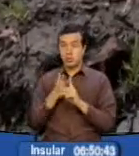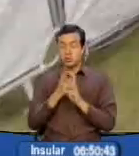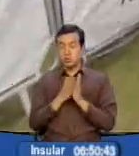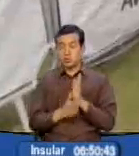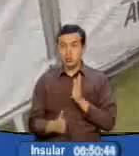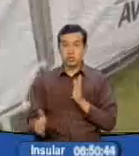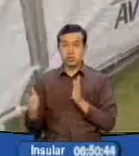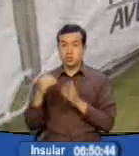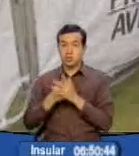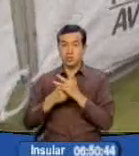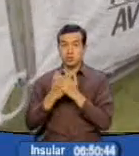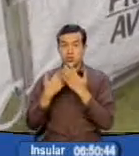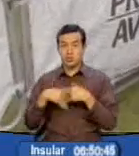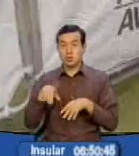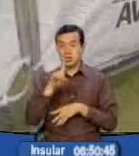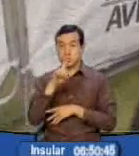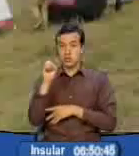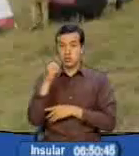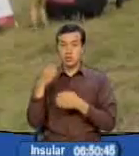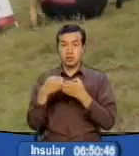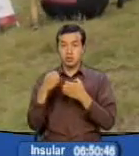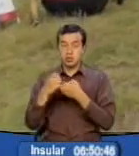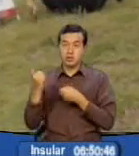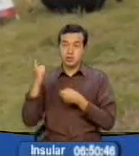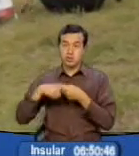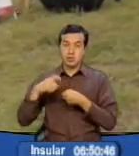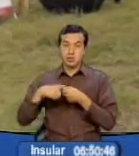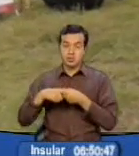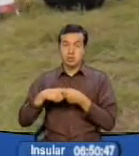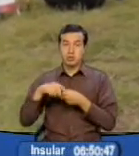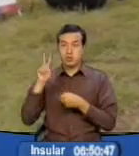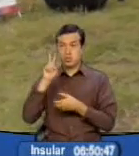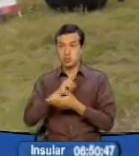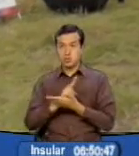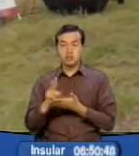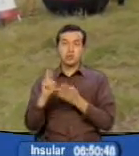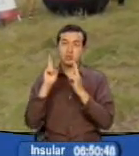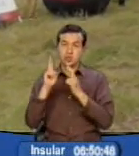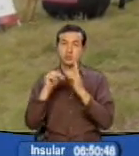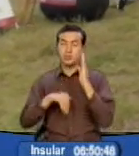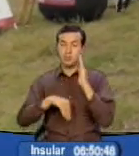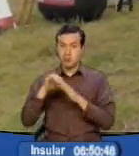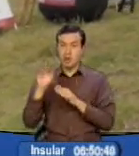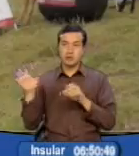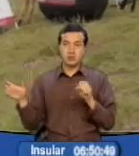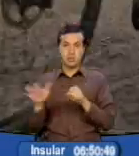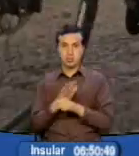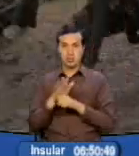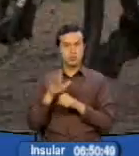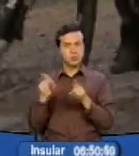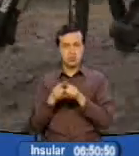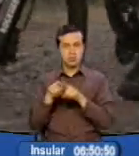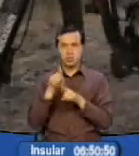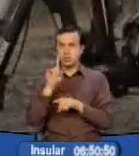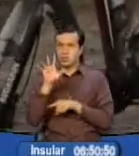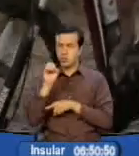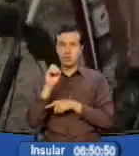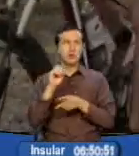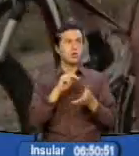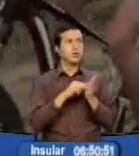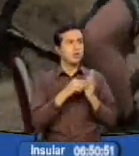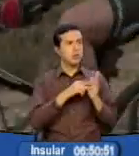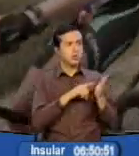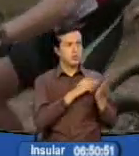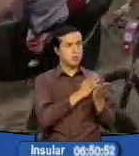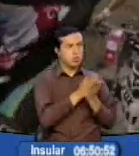del Reto Salud SA, tenemos ya 100 equipos inscritos. Y en estas 2 semanas esperamos llenar los cupos para tener un número similar. ¿Y qué comprende? ¿Qué tipo